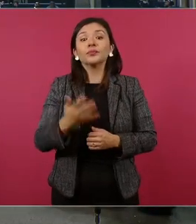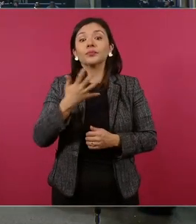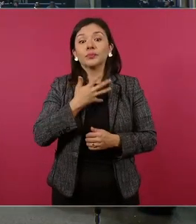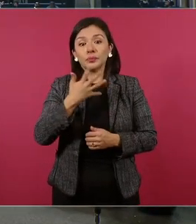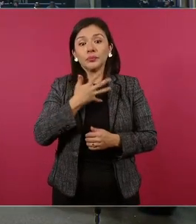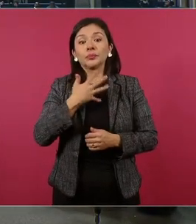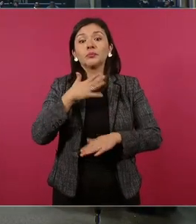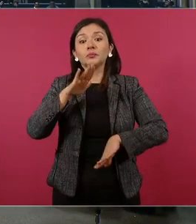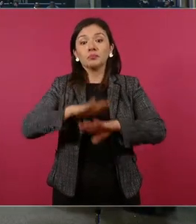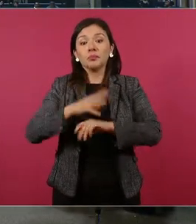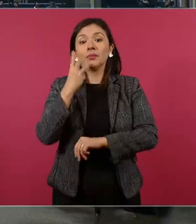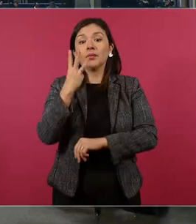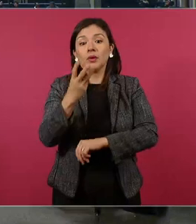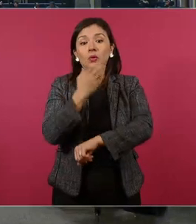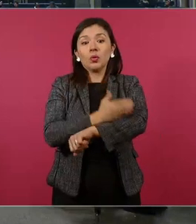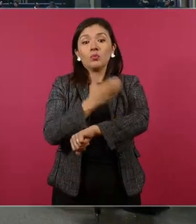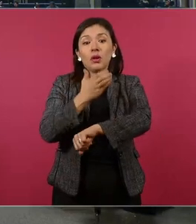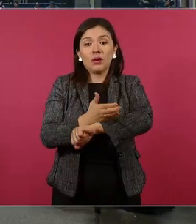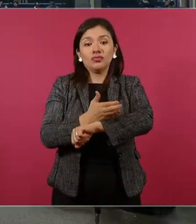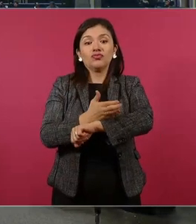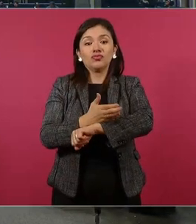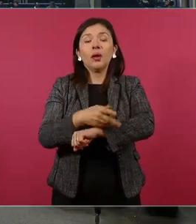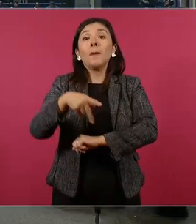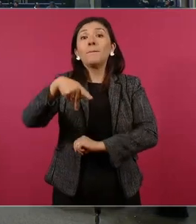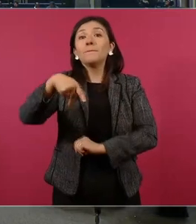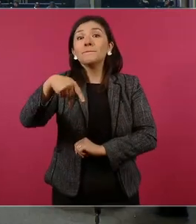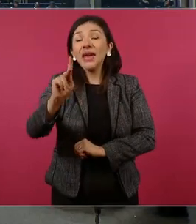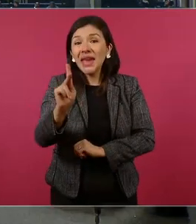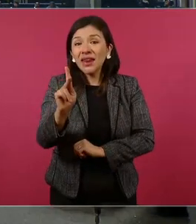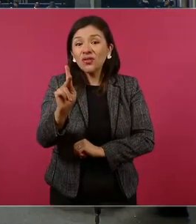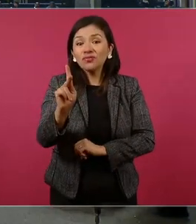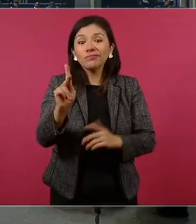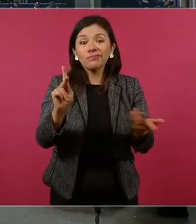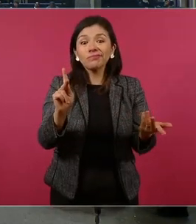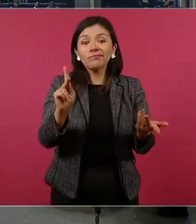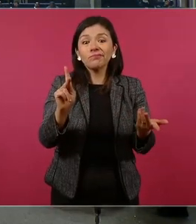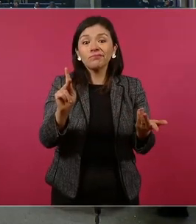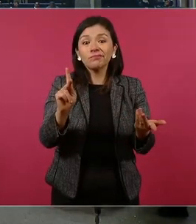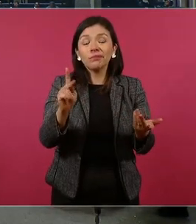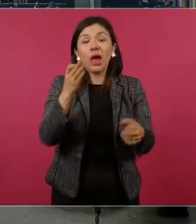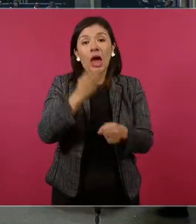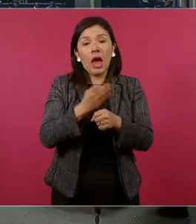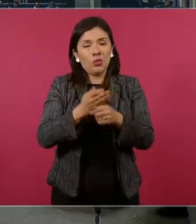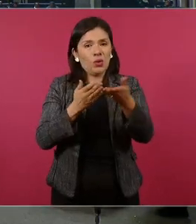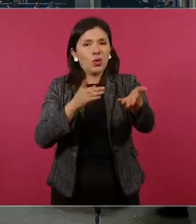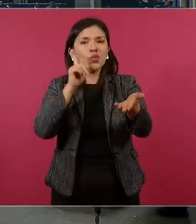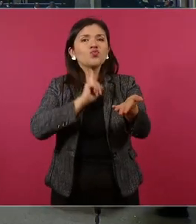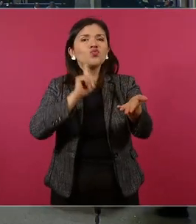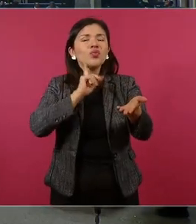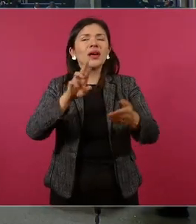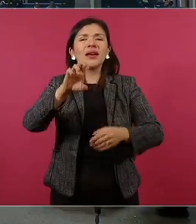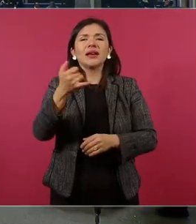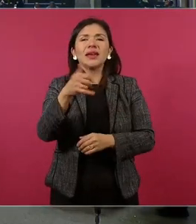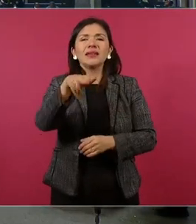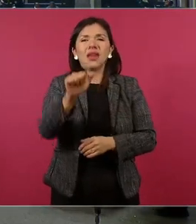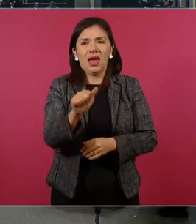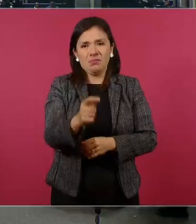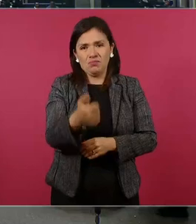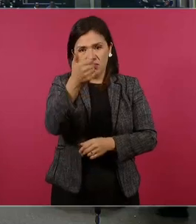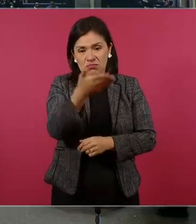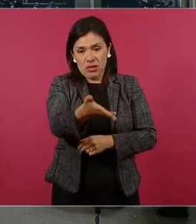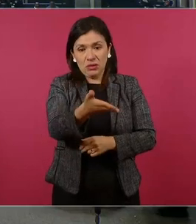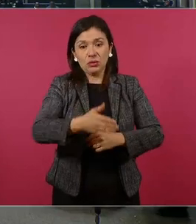este compañeros Pero saben qué Vamos a darle a Reina Primero